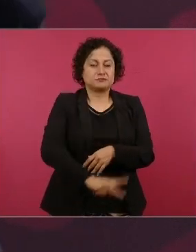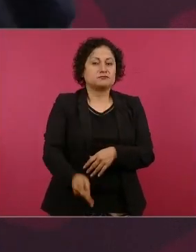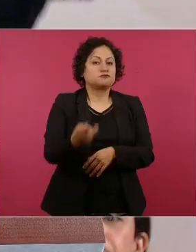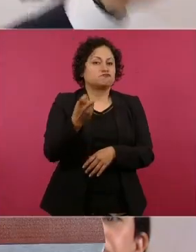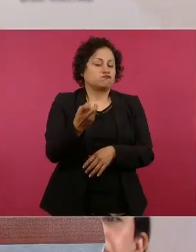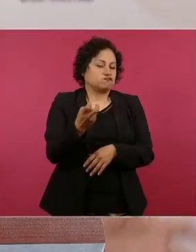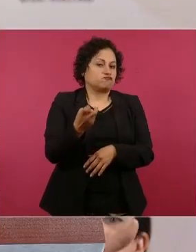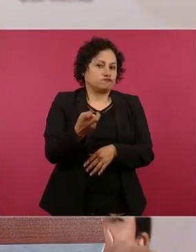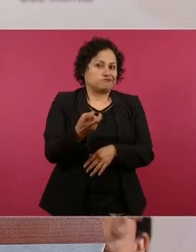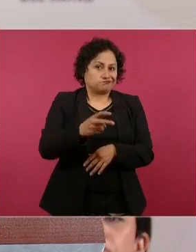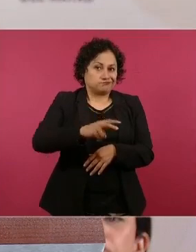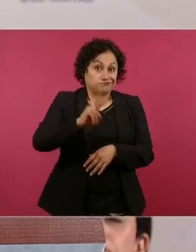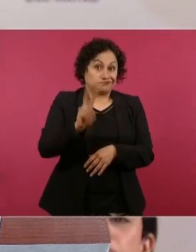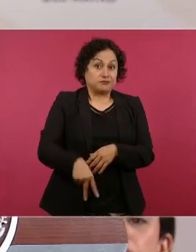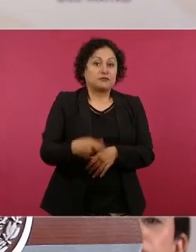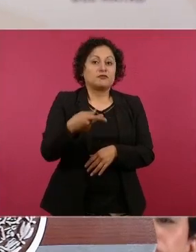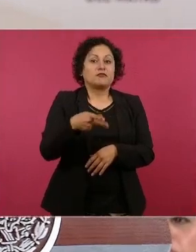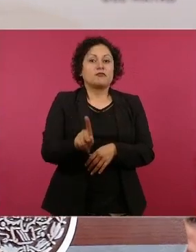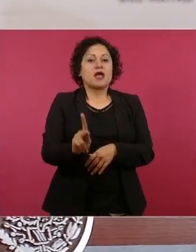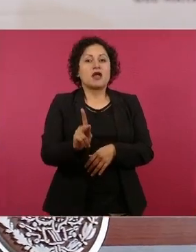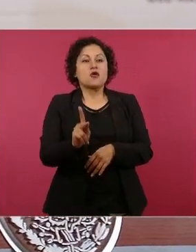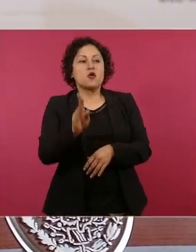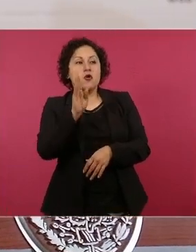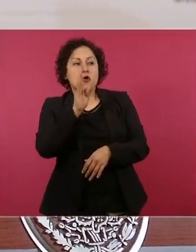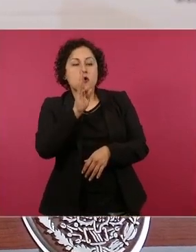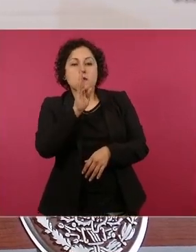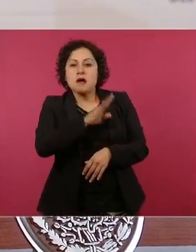y por lo mismo